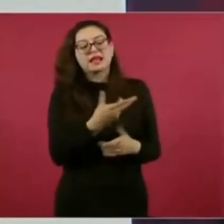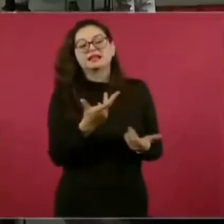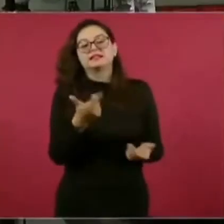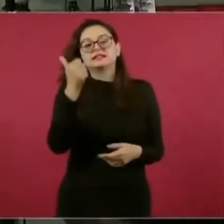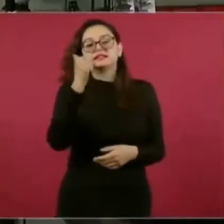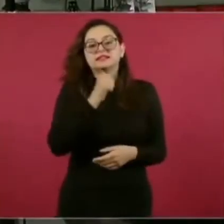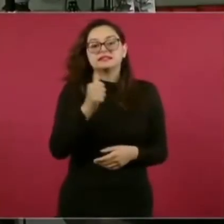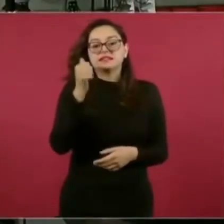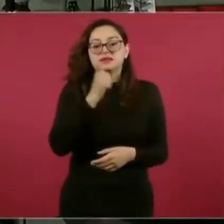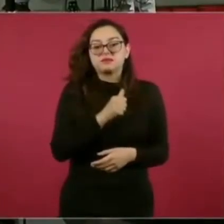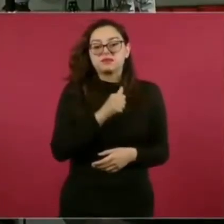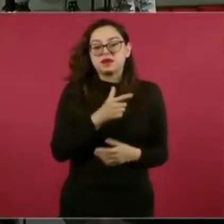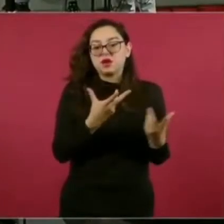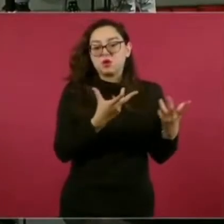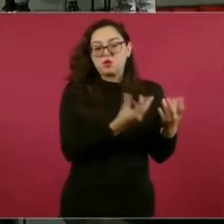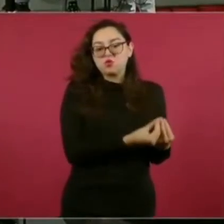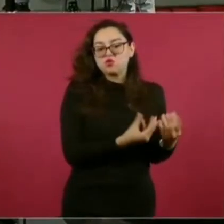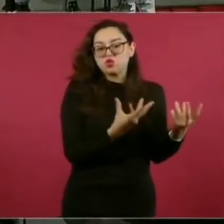siendo opositor.